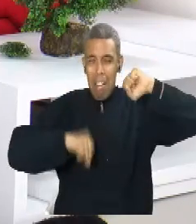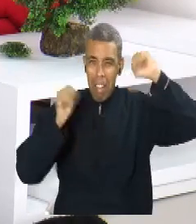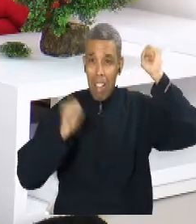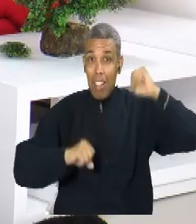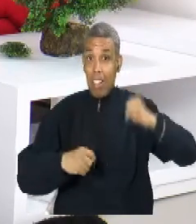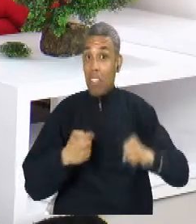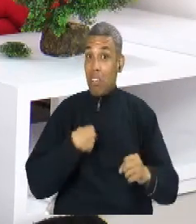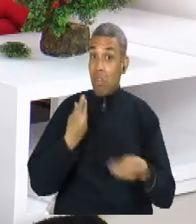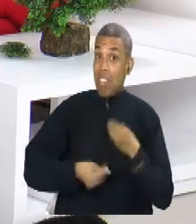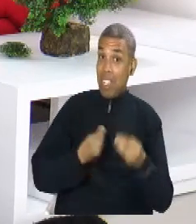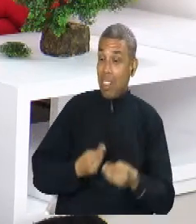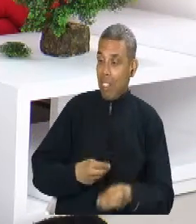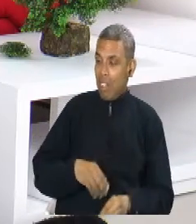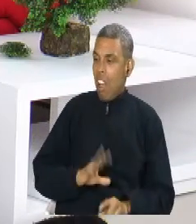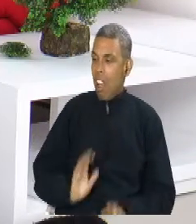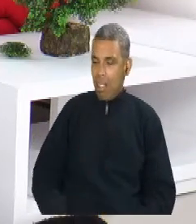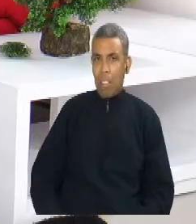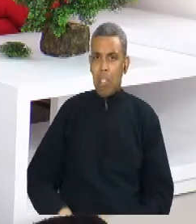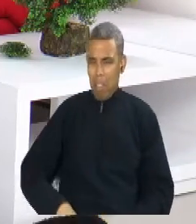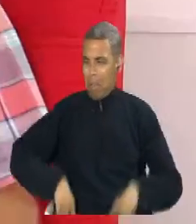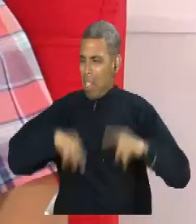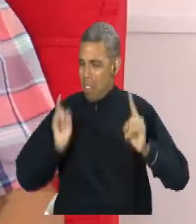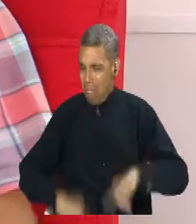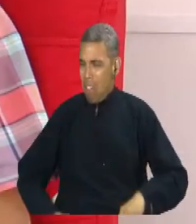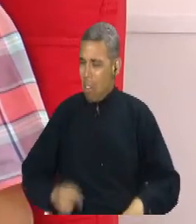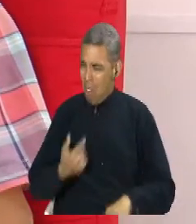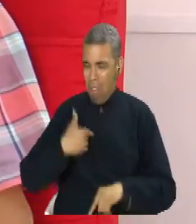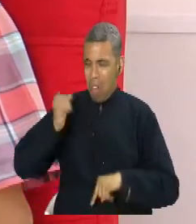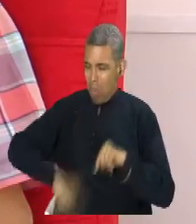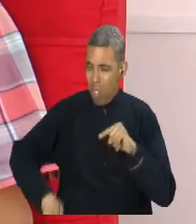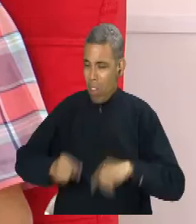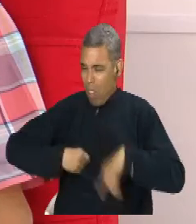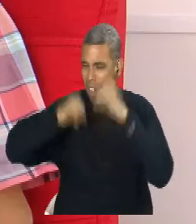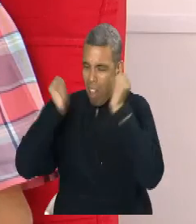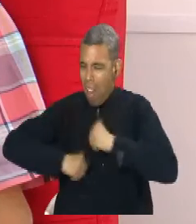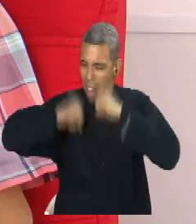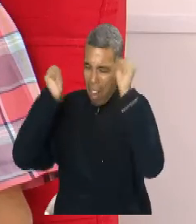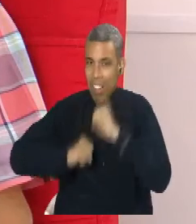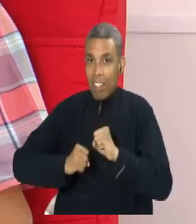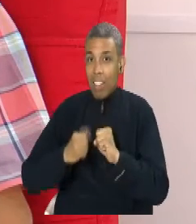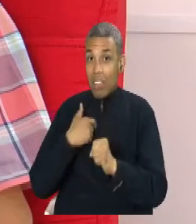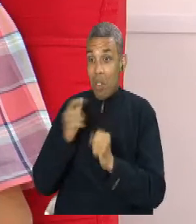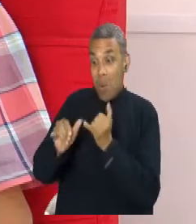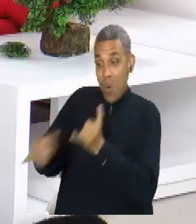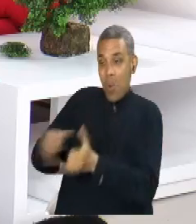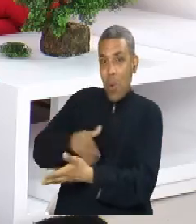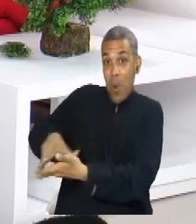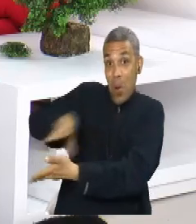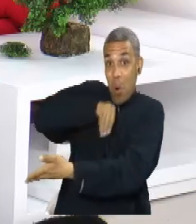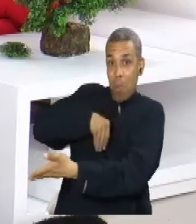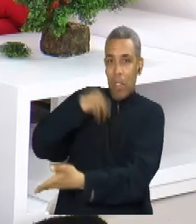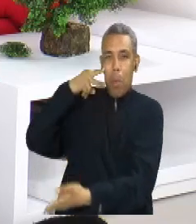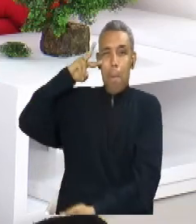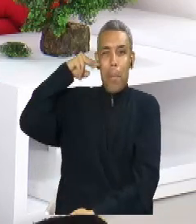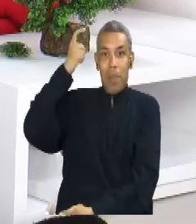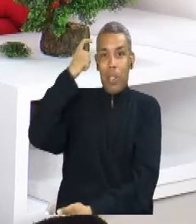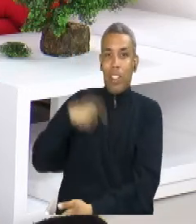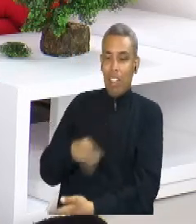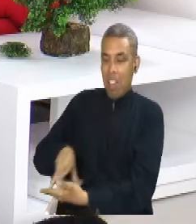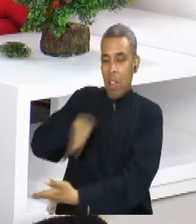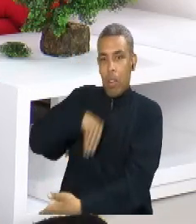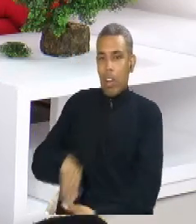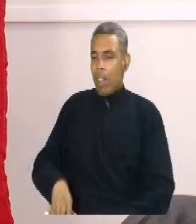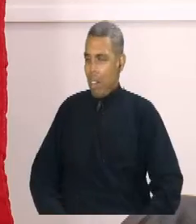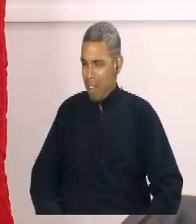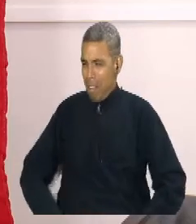recomendaciones que vamos a ver al final es no perder la calma no perder la calma y es que ante una pérdida de calma los hijos